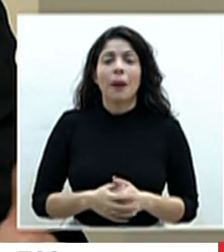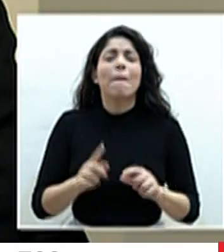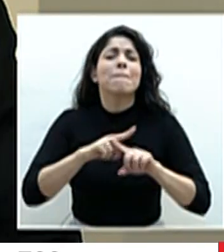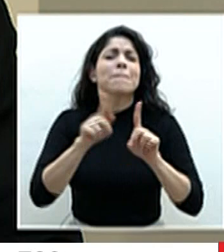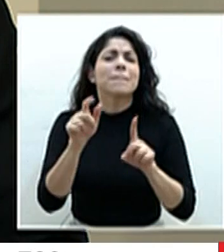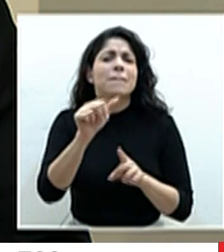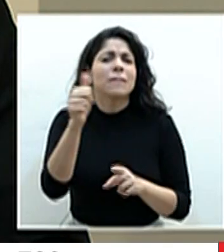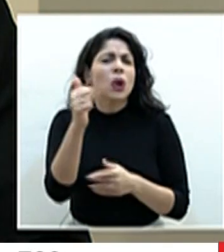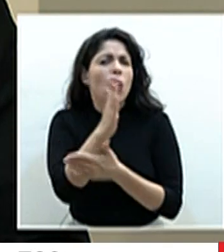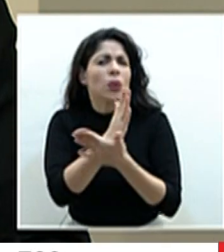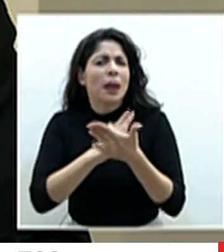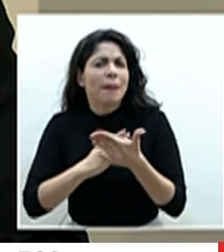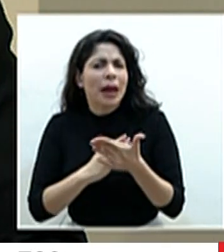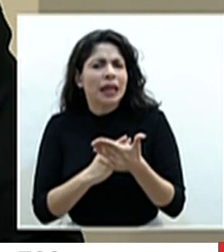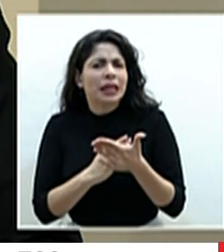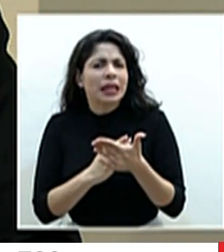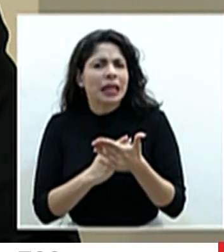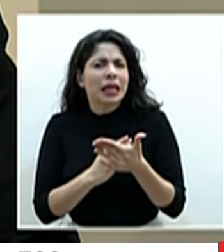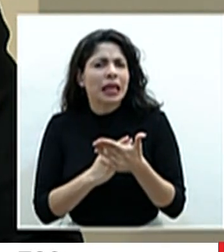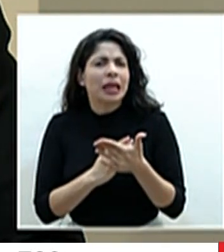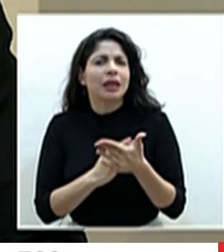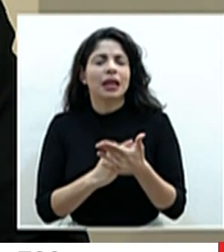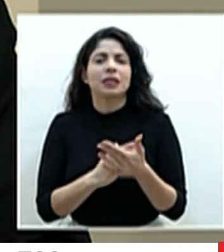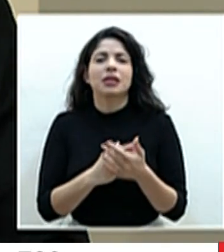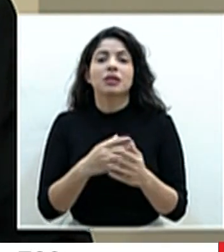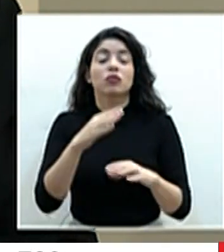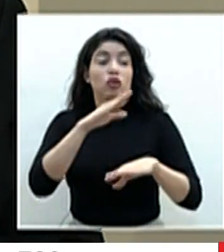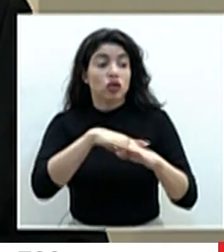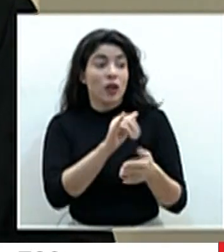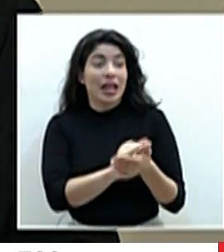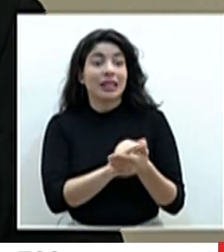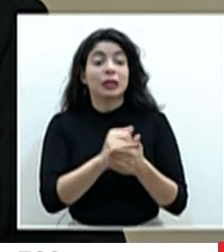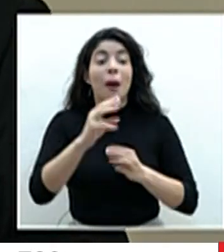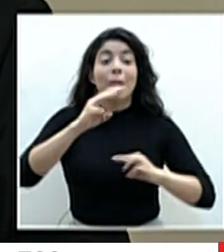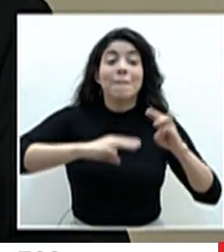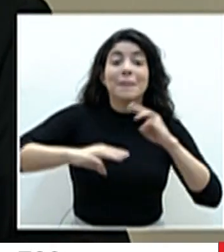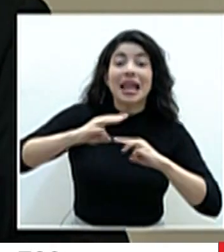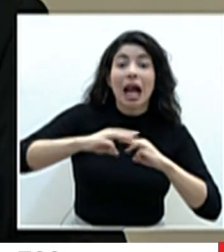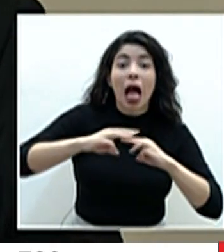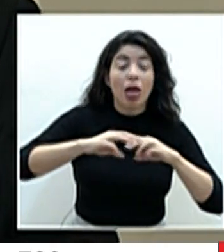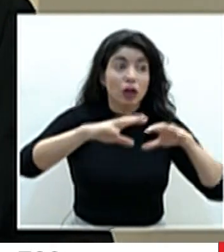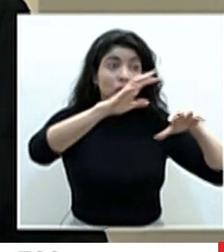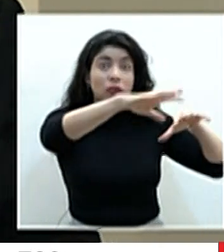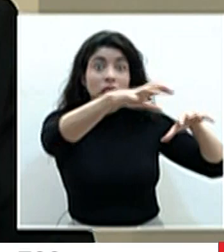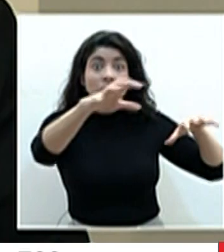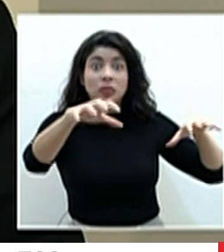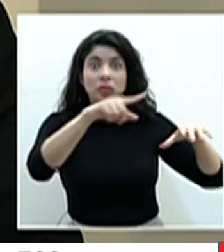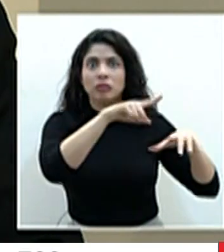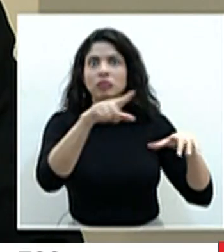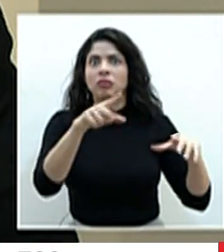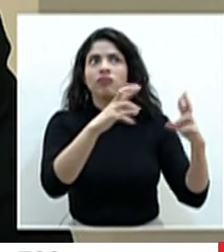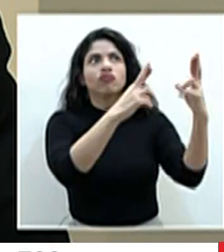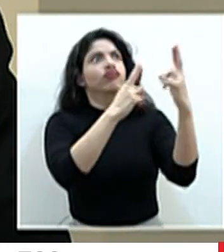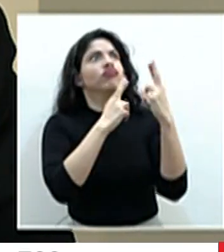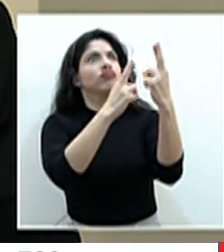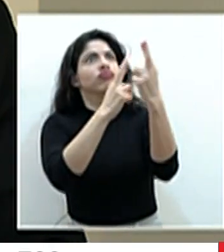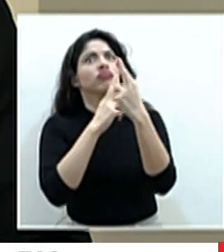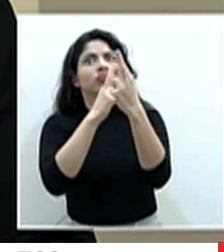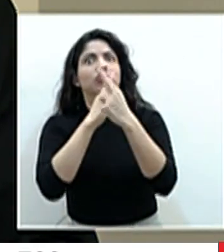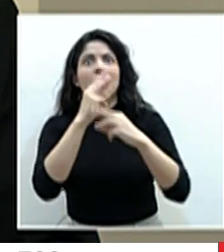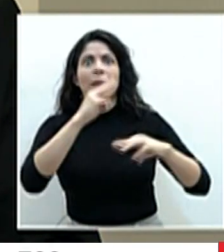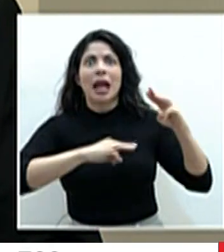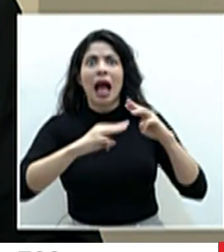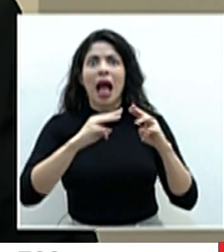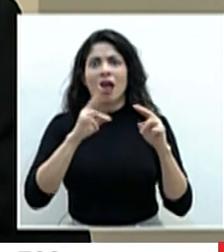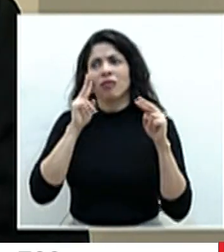Pero por otro lado, a propósito de esto, los mercados incluso han reaccionado